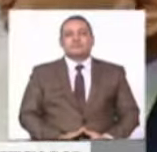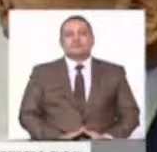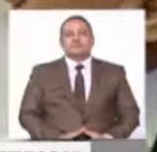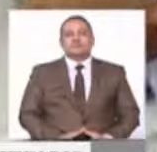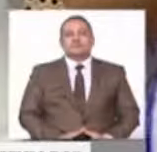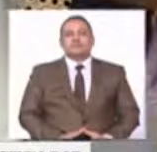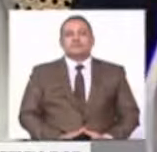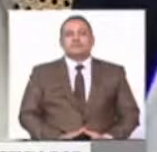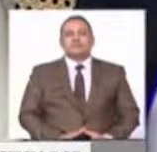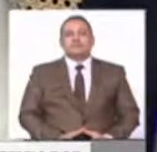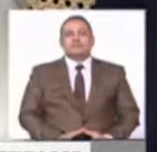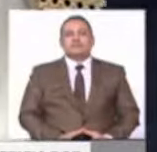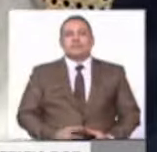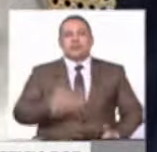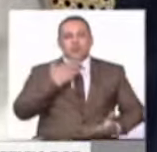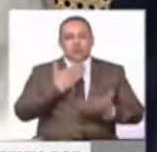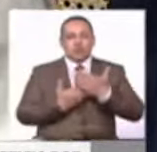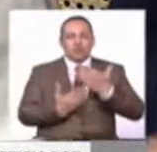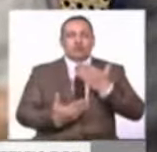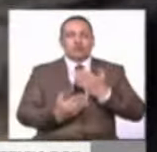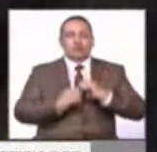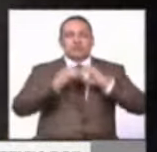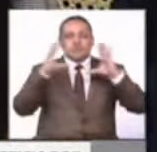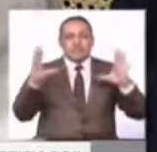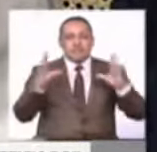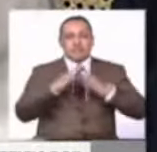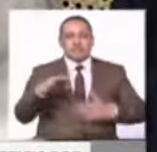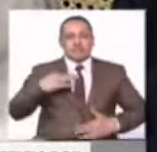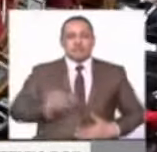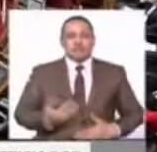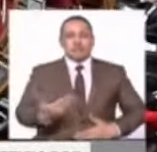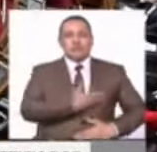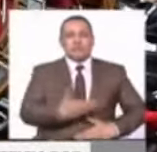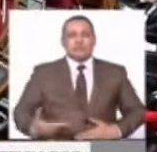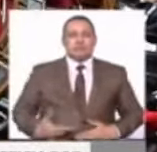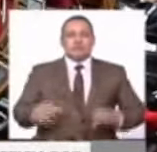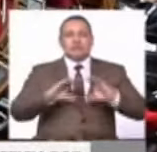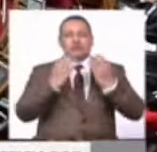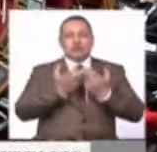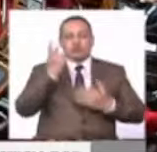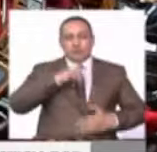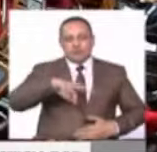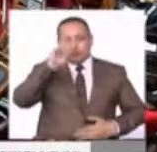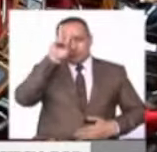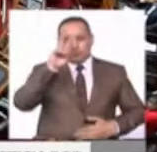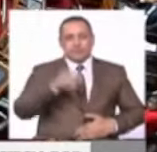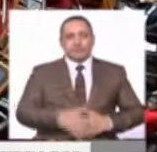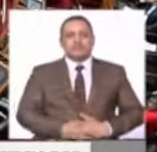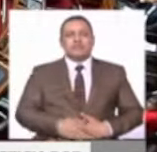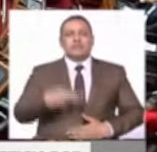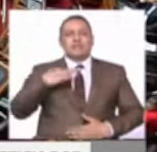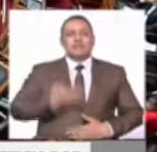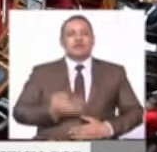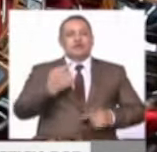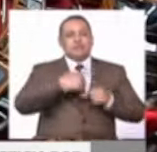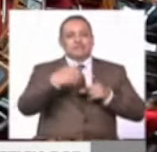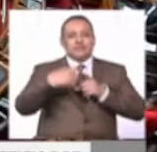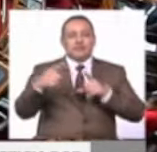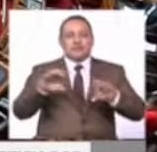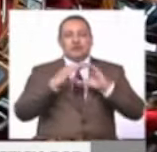abogado Buenos días señor presidente del Congreso de la República señores